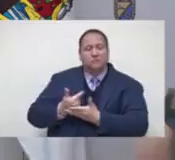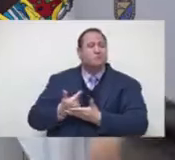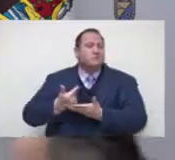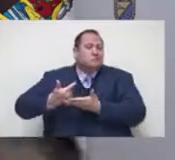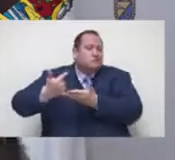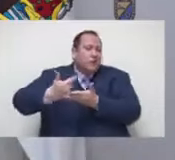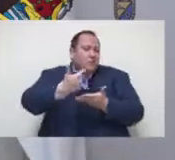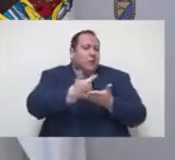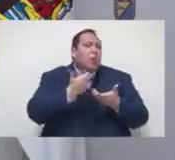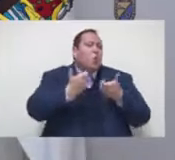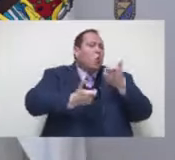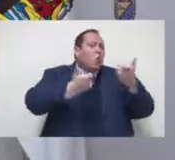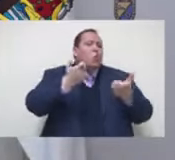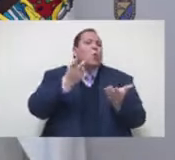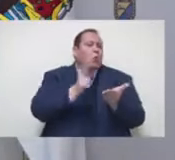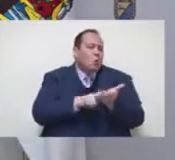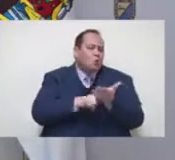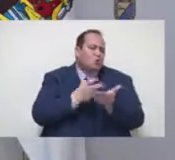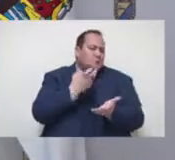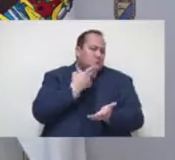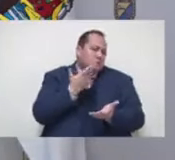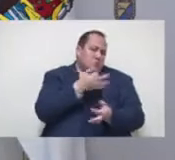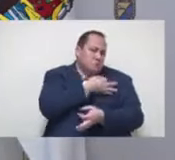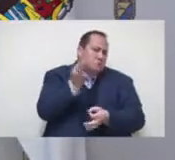afectaciones y los montos, los costos.